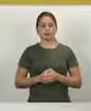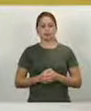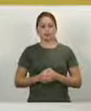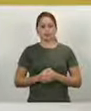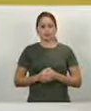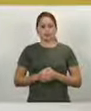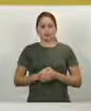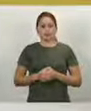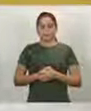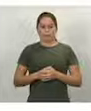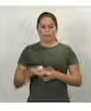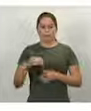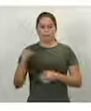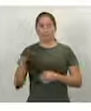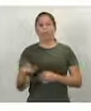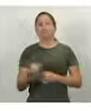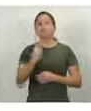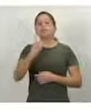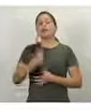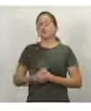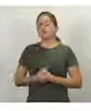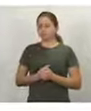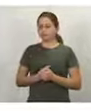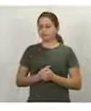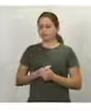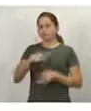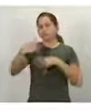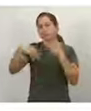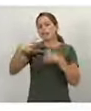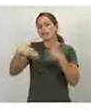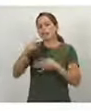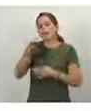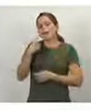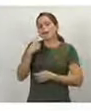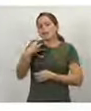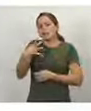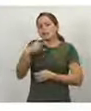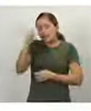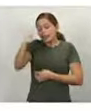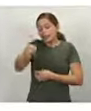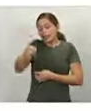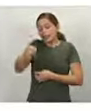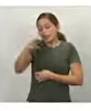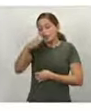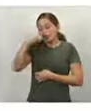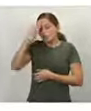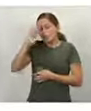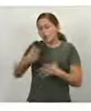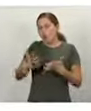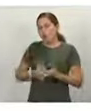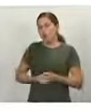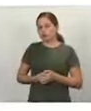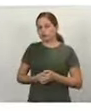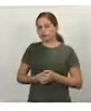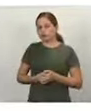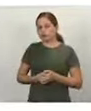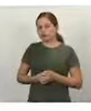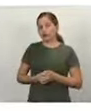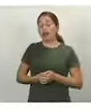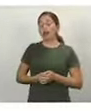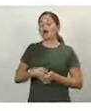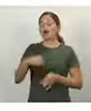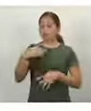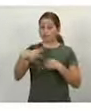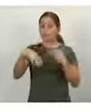En primer lugar, problema fundamental que estaba pasando en Cuba, el problema de